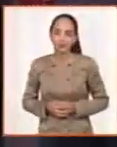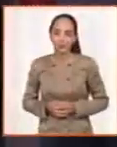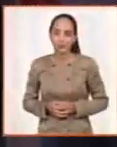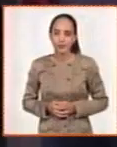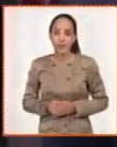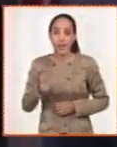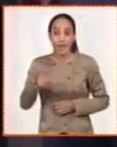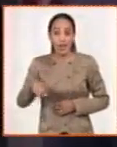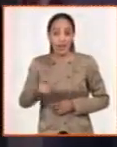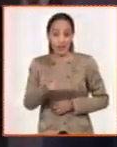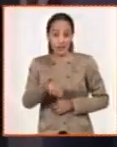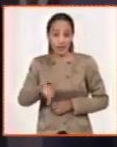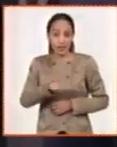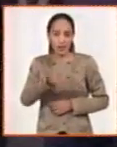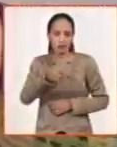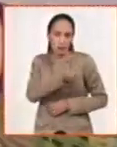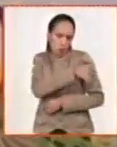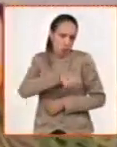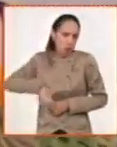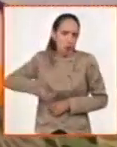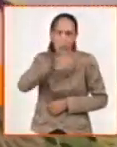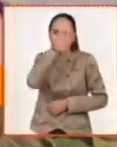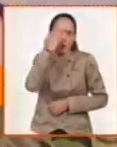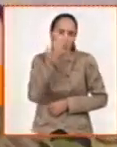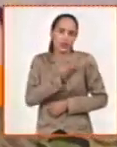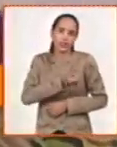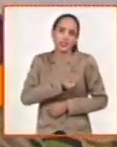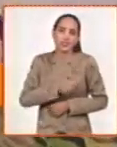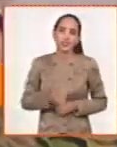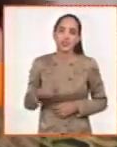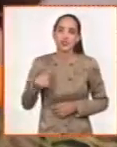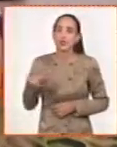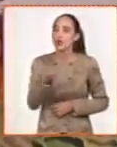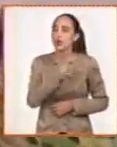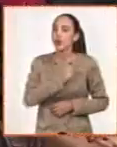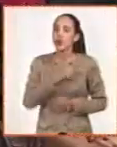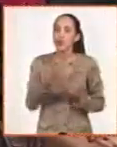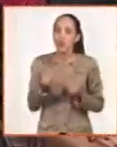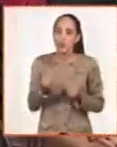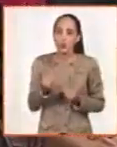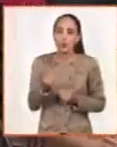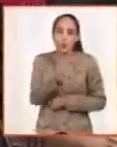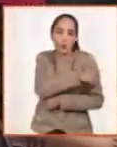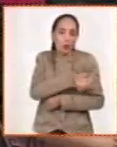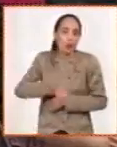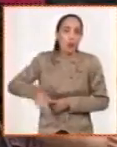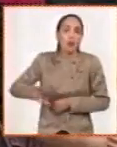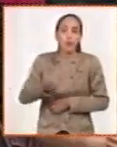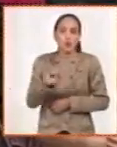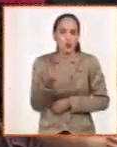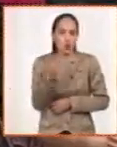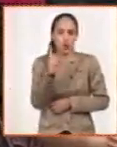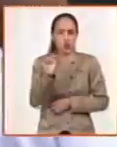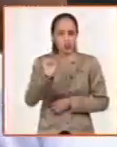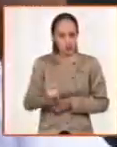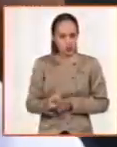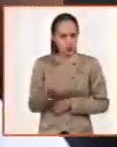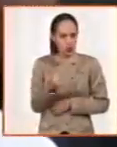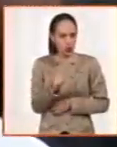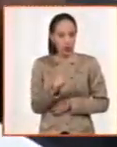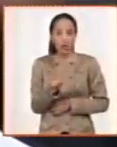tristezas dejadas por un huracán. Yo también quiero mucho este pueblo, y no solo a Consolación, a todo Pinar, porque desde hace muchos años